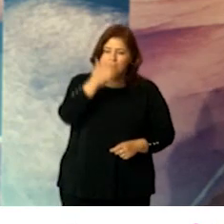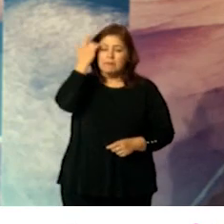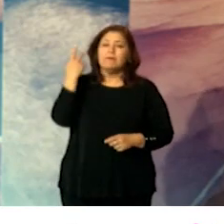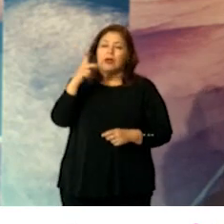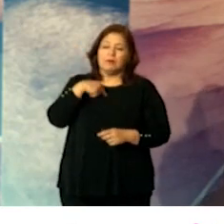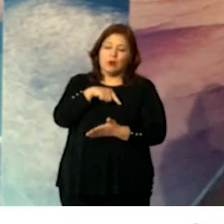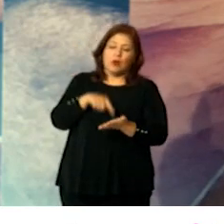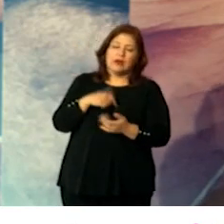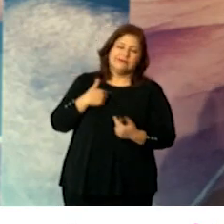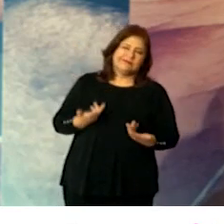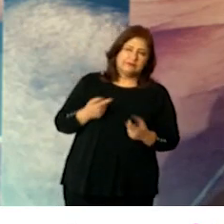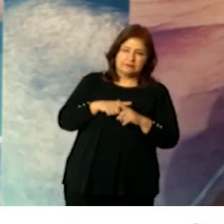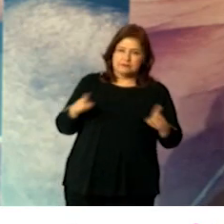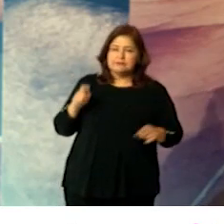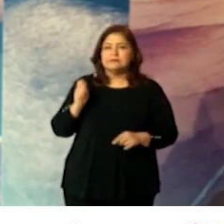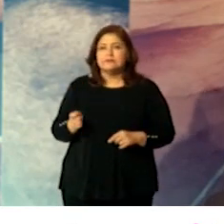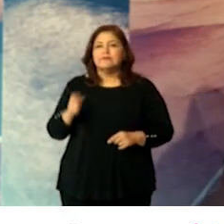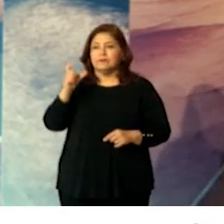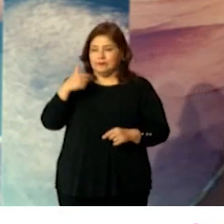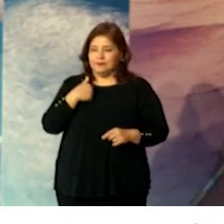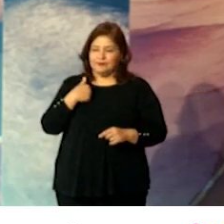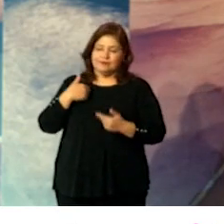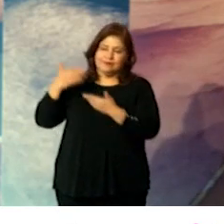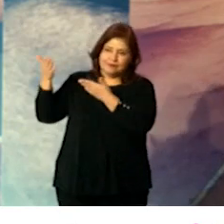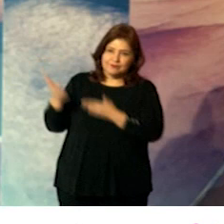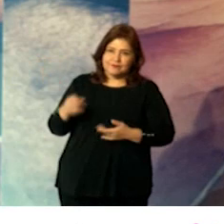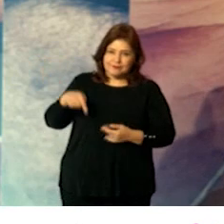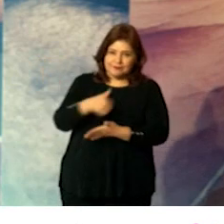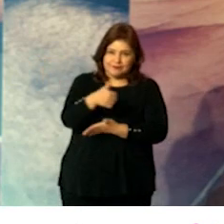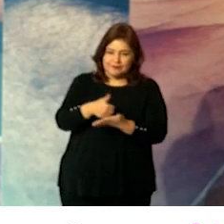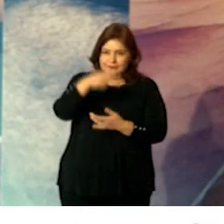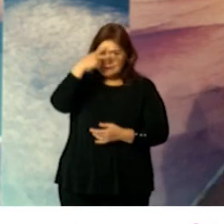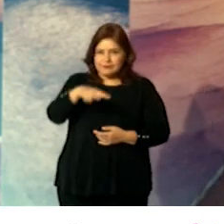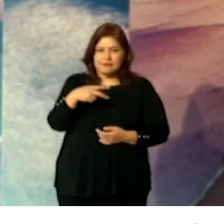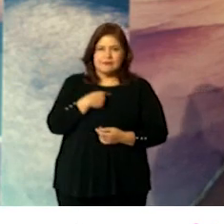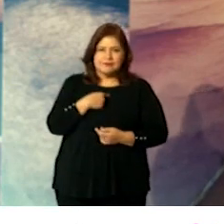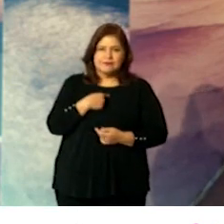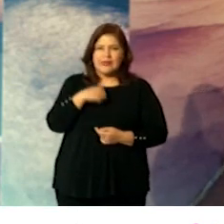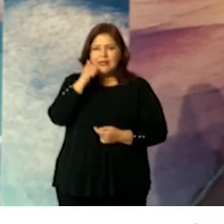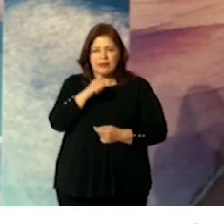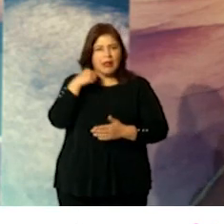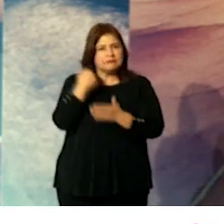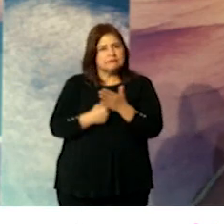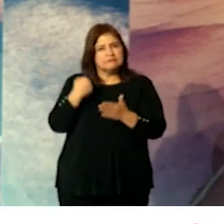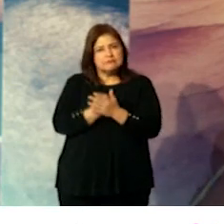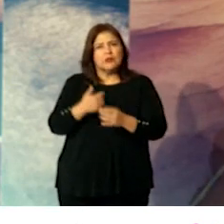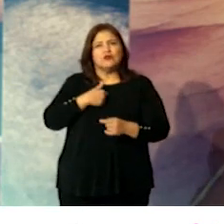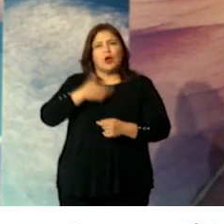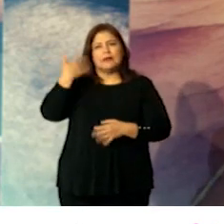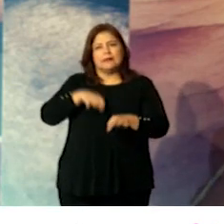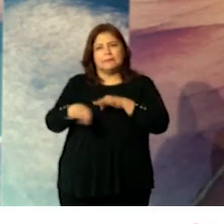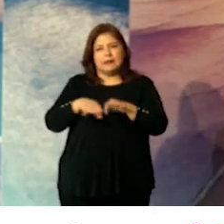Y cuando pasa esto y llego a la Ciudad de México, siempre movida por temas de justicia, trabajé en el Poder